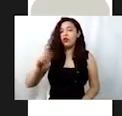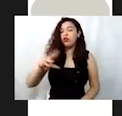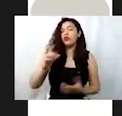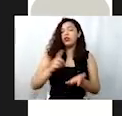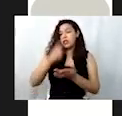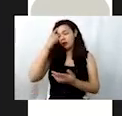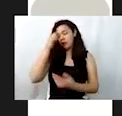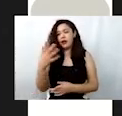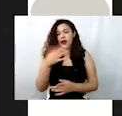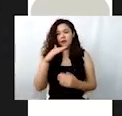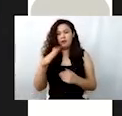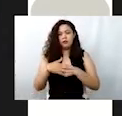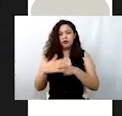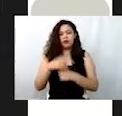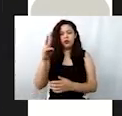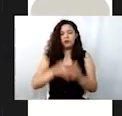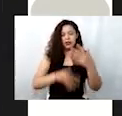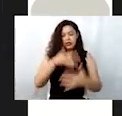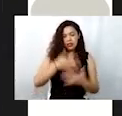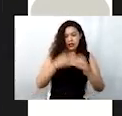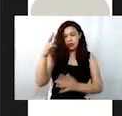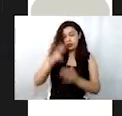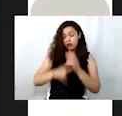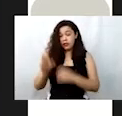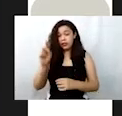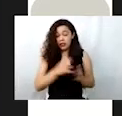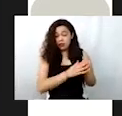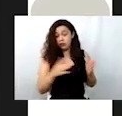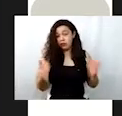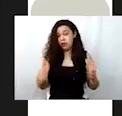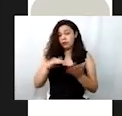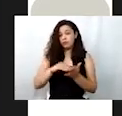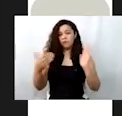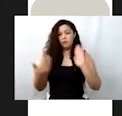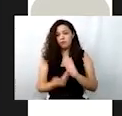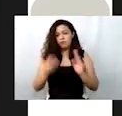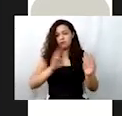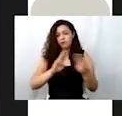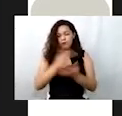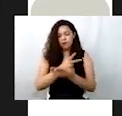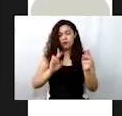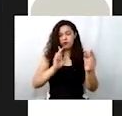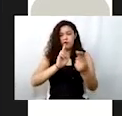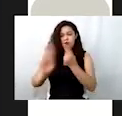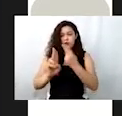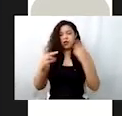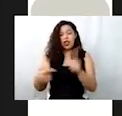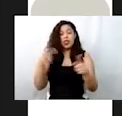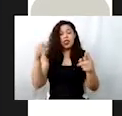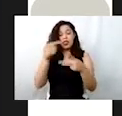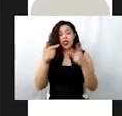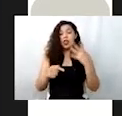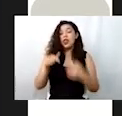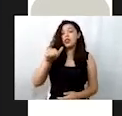horizonte 2015-2030 un Plan Estratégico Internacional Universal, 17 Objetivos Globales de